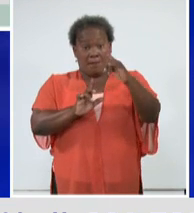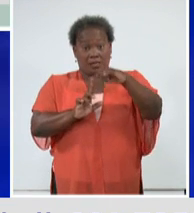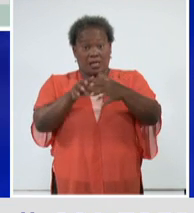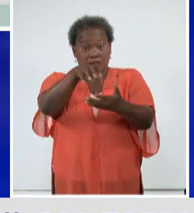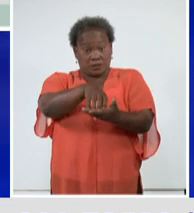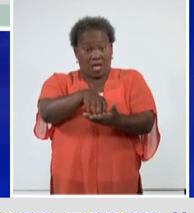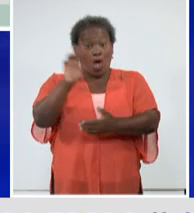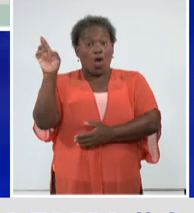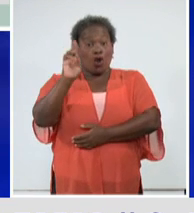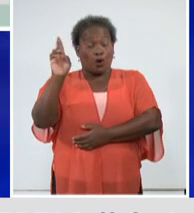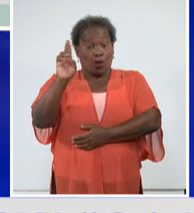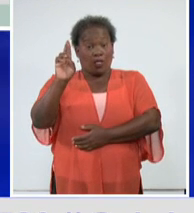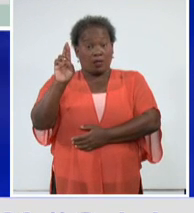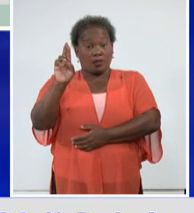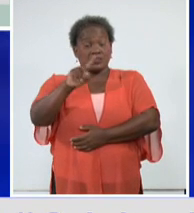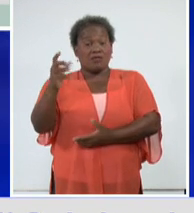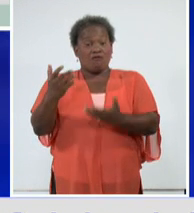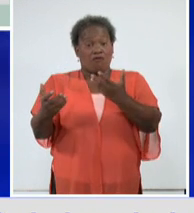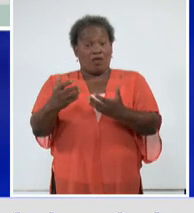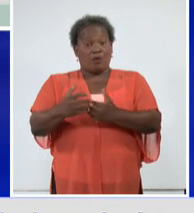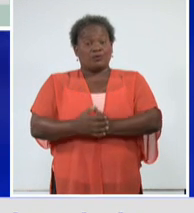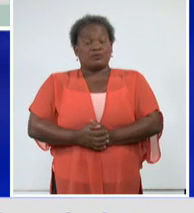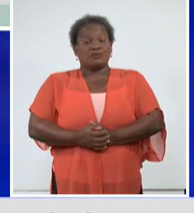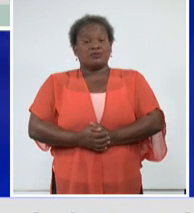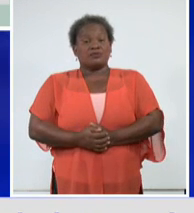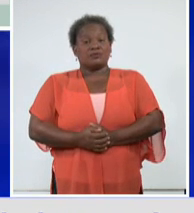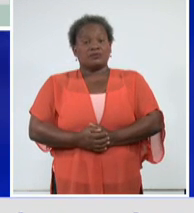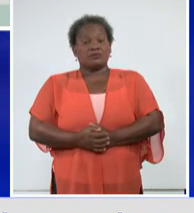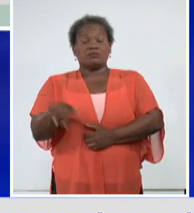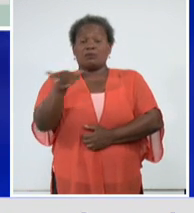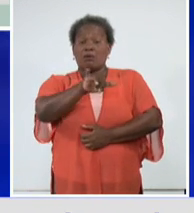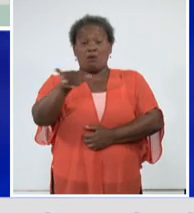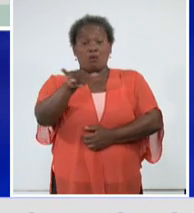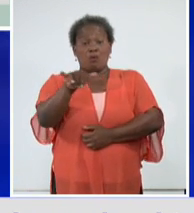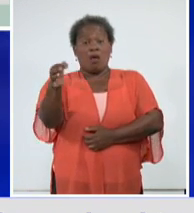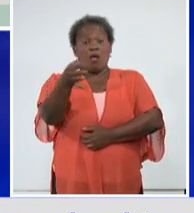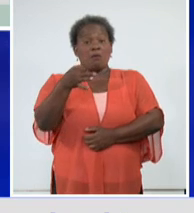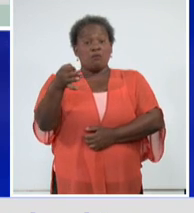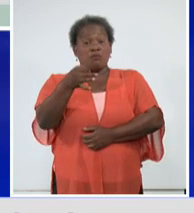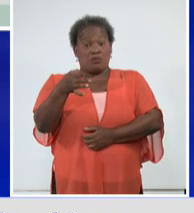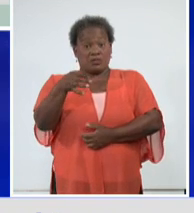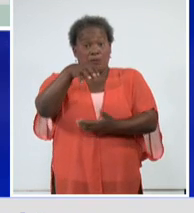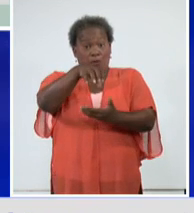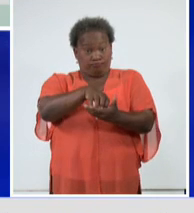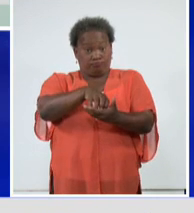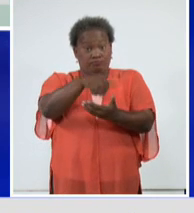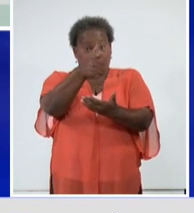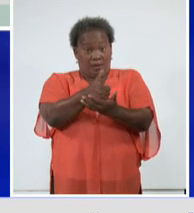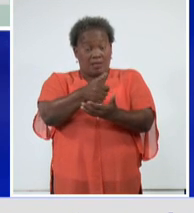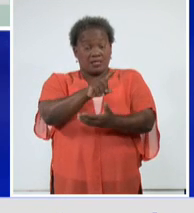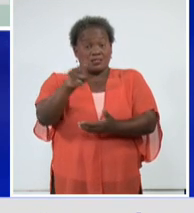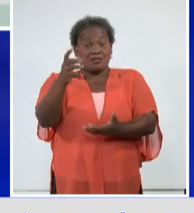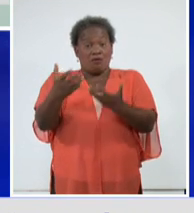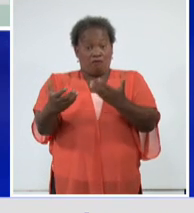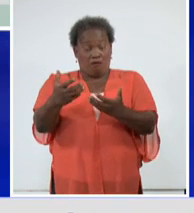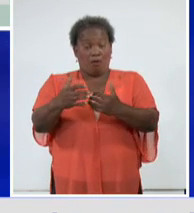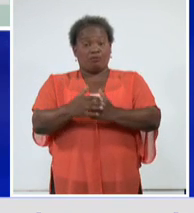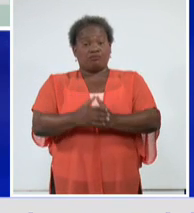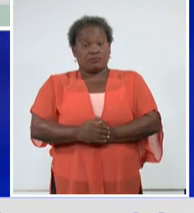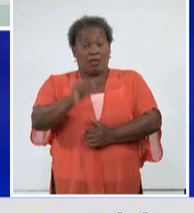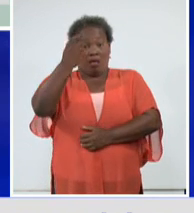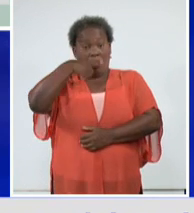Rodas del municipio de Cienfuegos, igual que el municipio de Cienfuegos, el municipio cabecera, Los Arabos